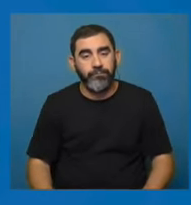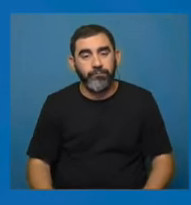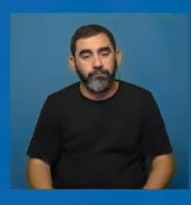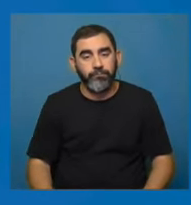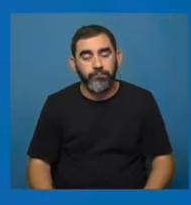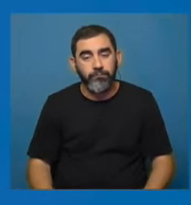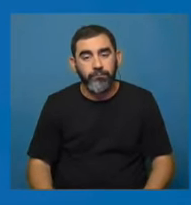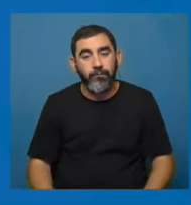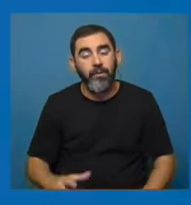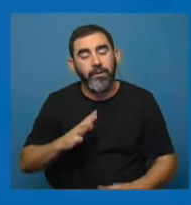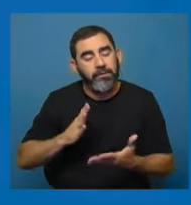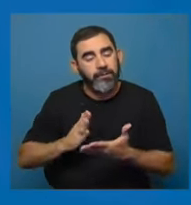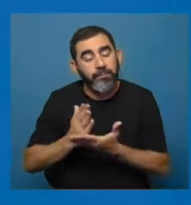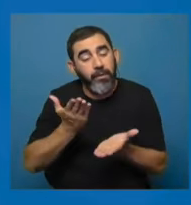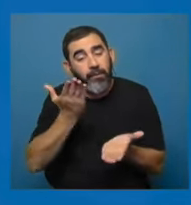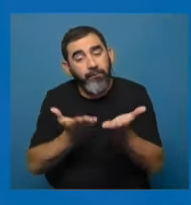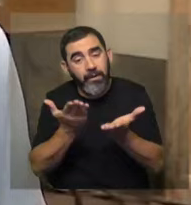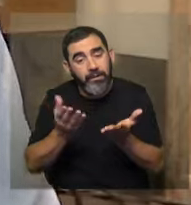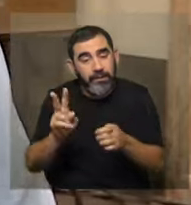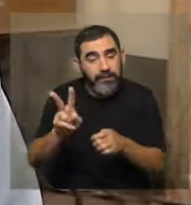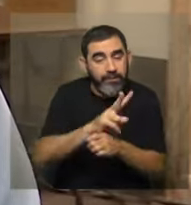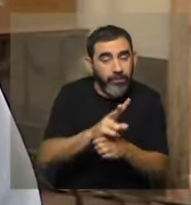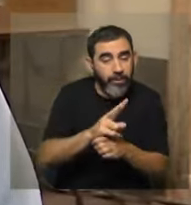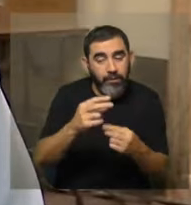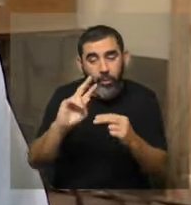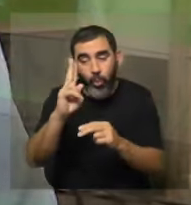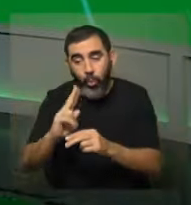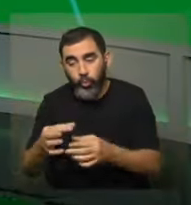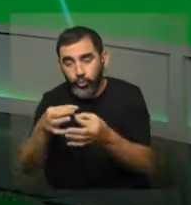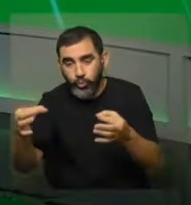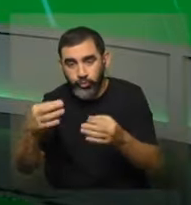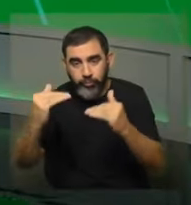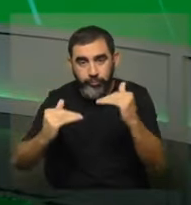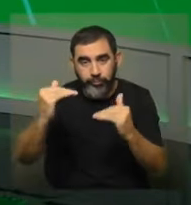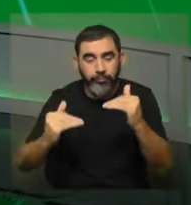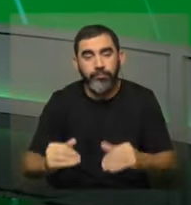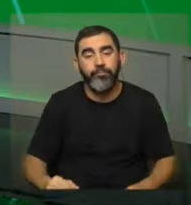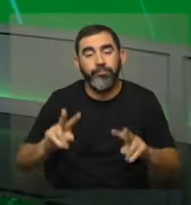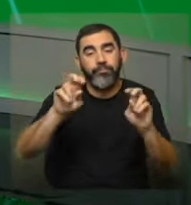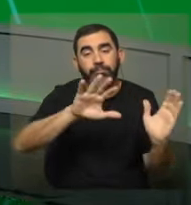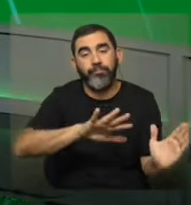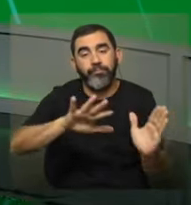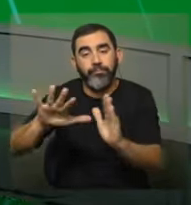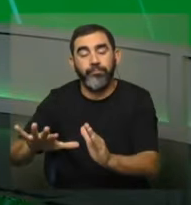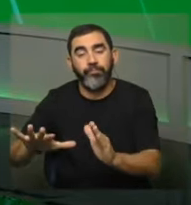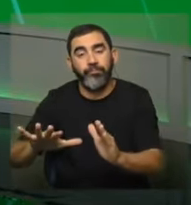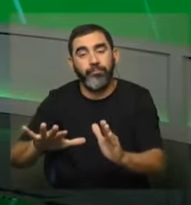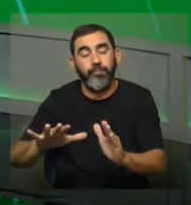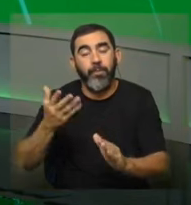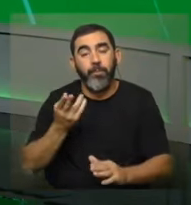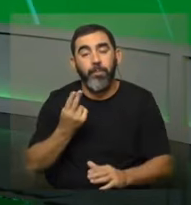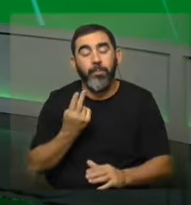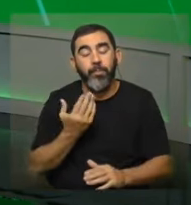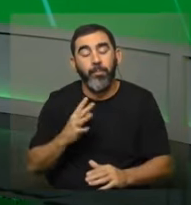nosotros vivimos en un permanente balance entre seguridad y usabilidad otros asuntos con la extensión de la licencia